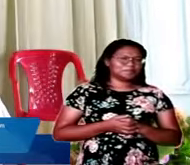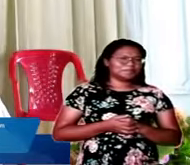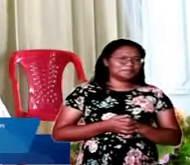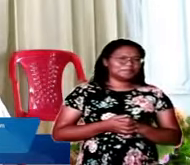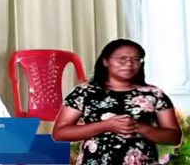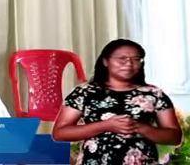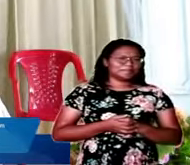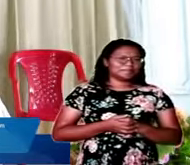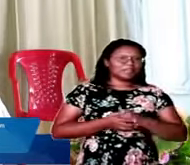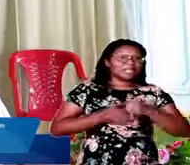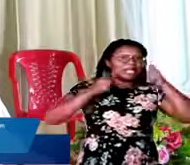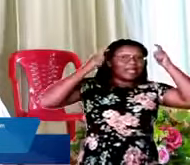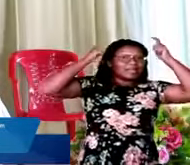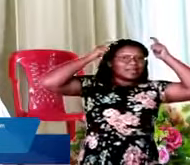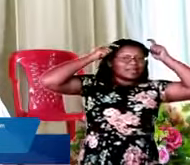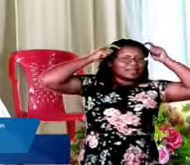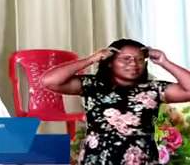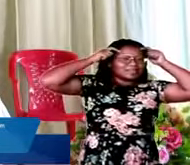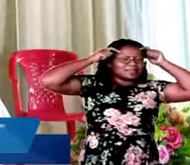La regla de oro.